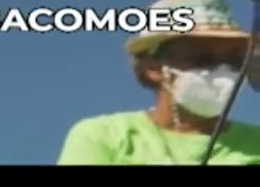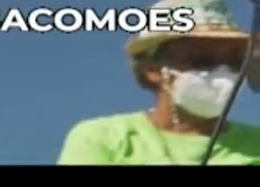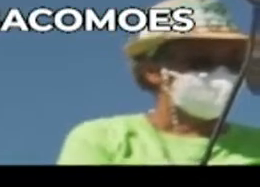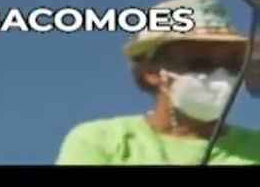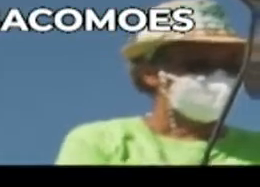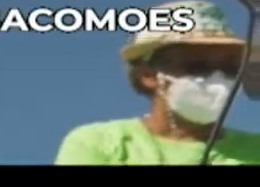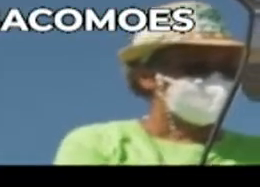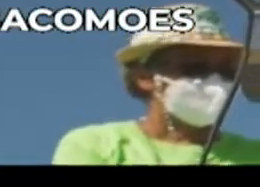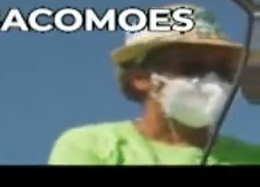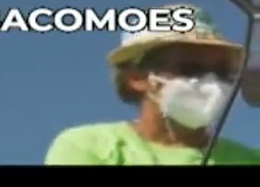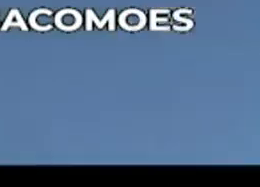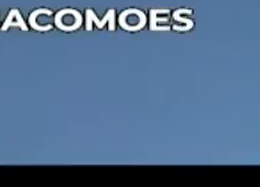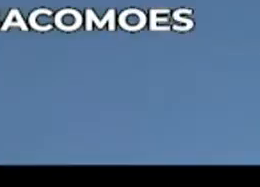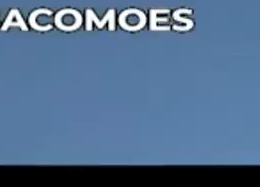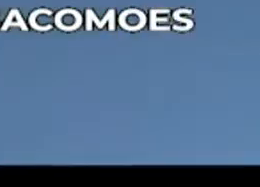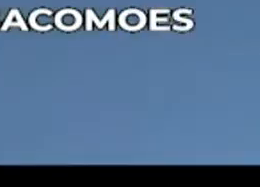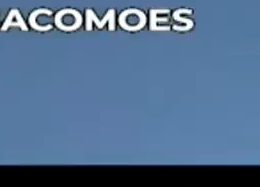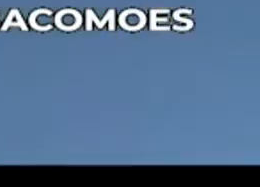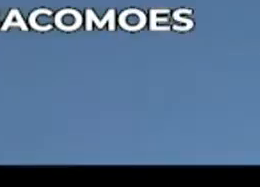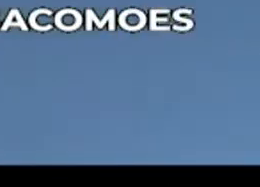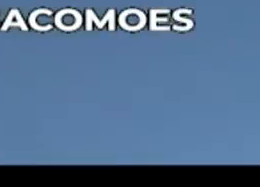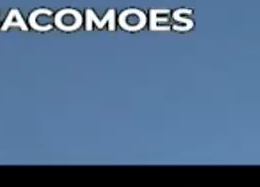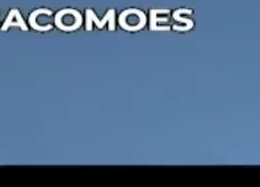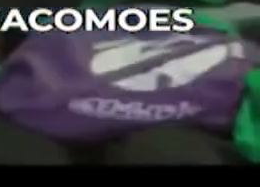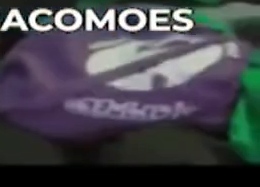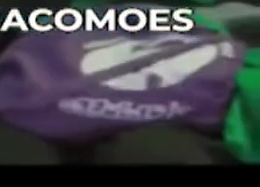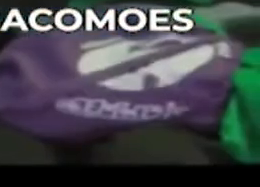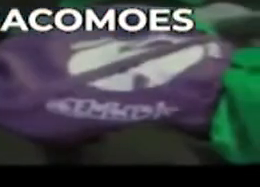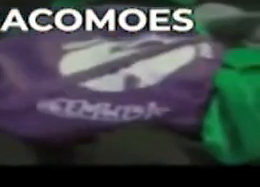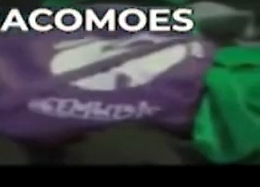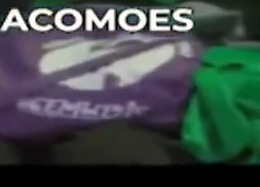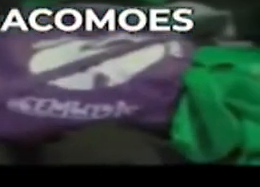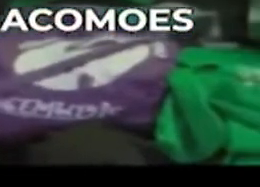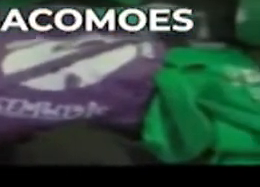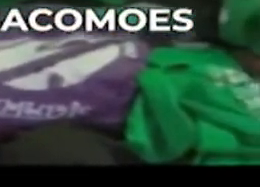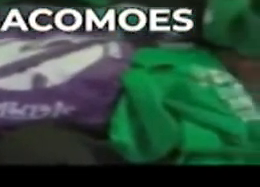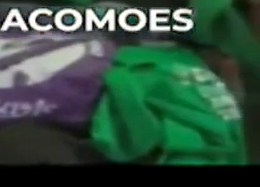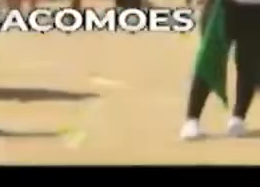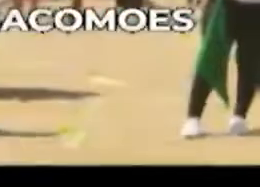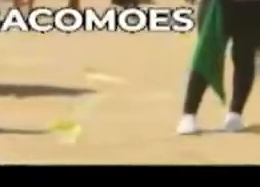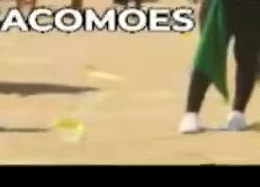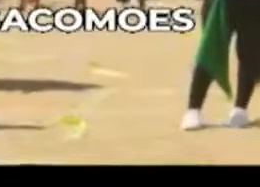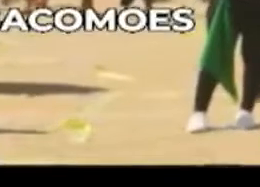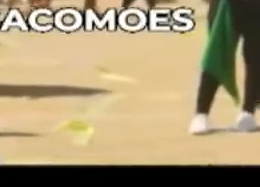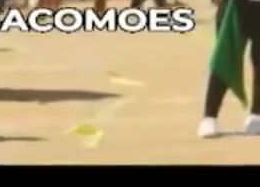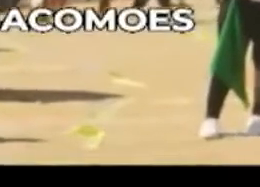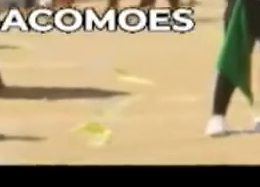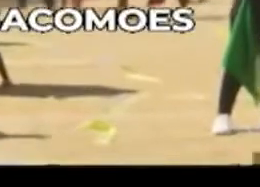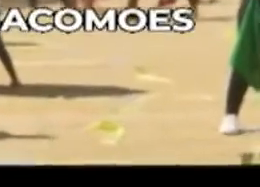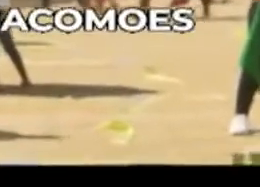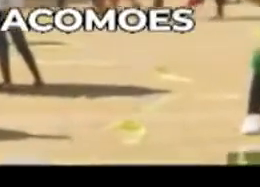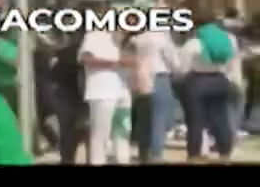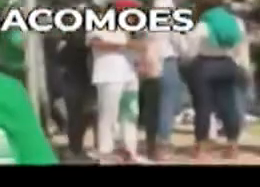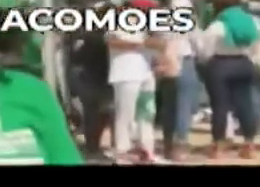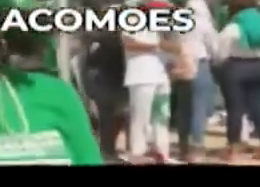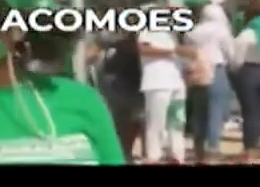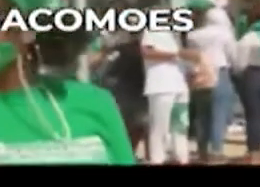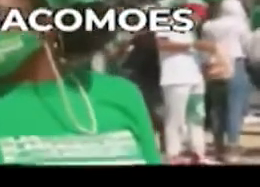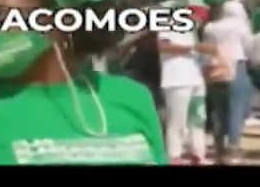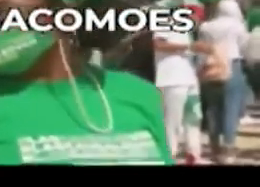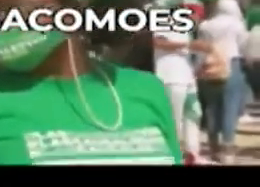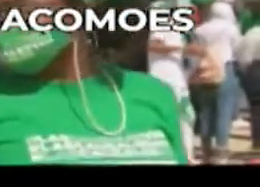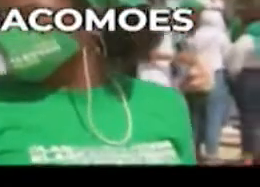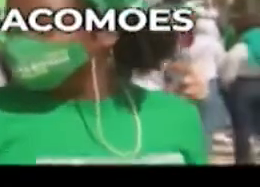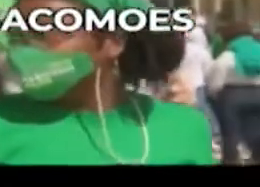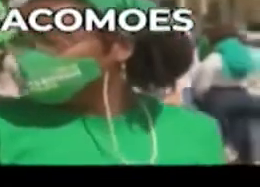ley que nos obligue a morir o a desproteger nuestra salud. Y estaremos alerta, porque